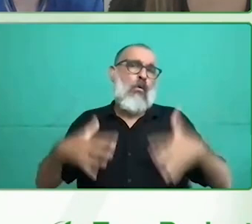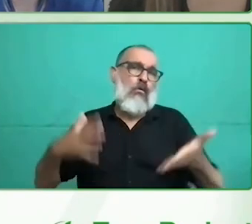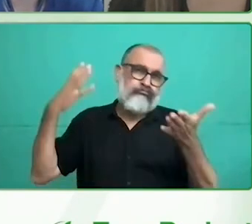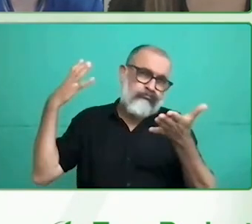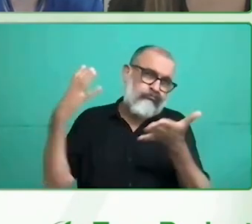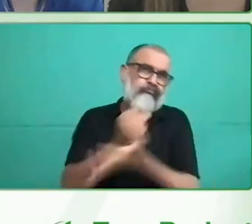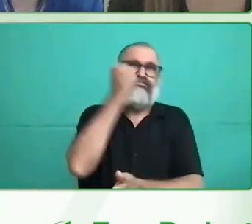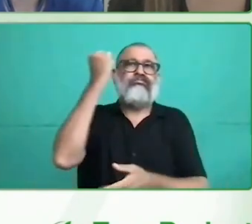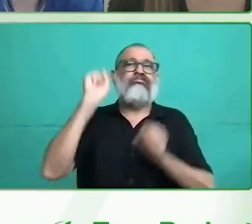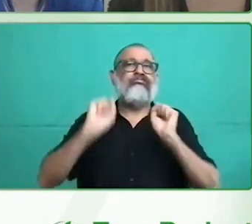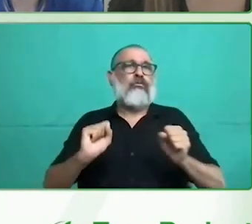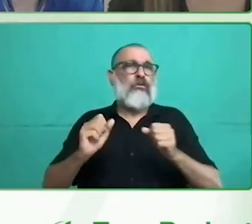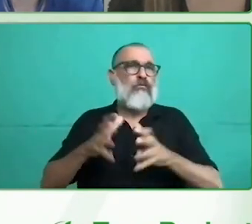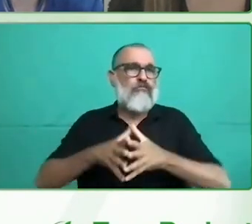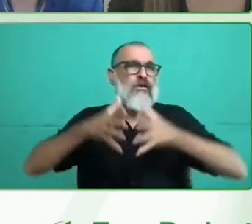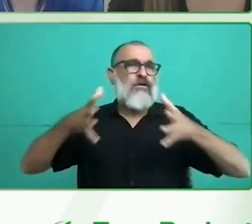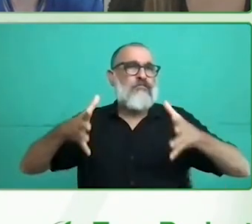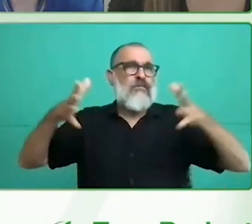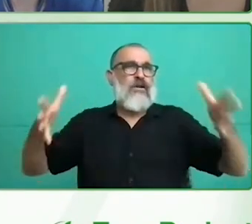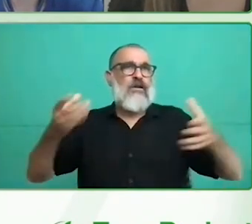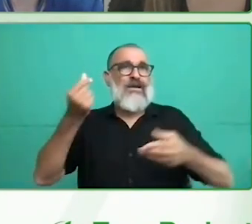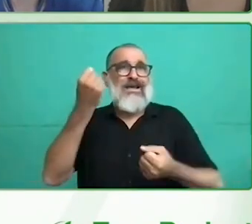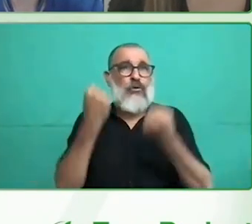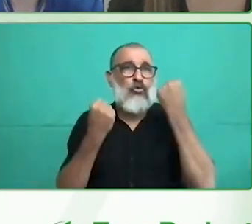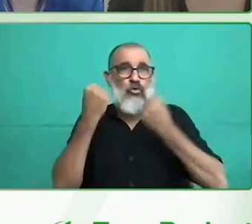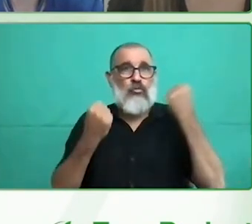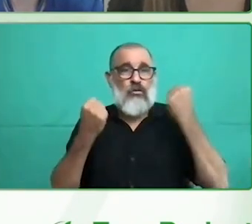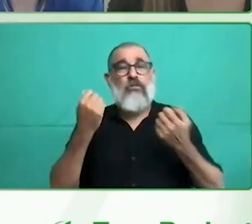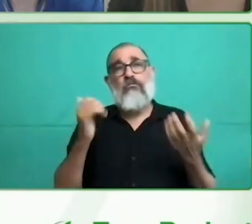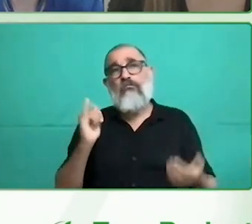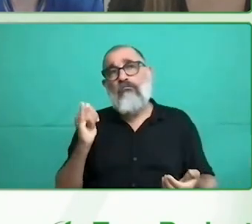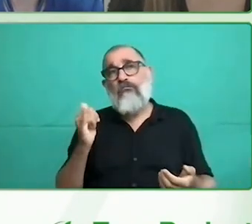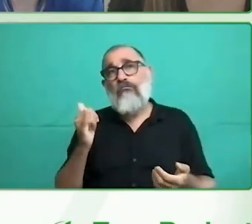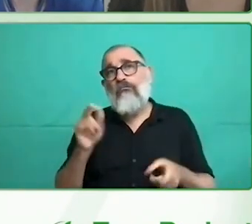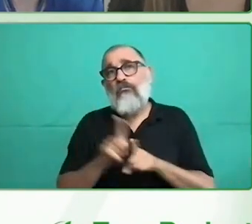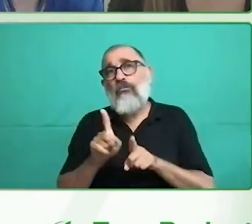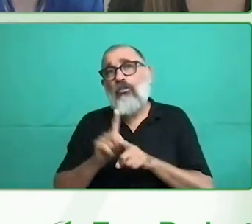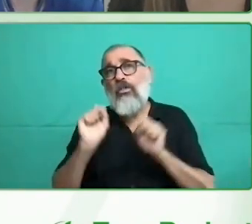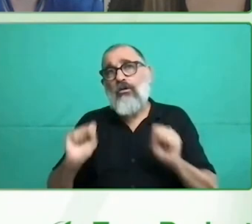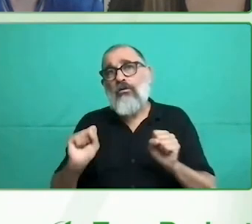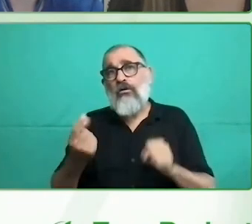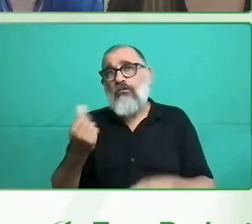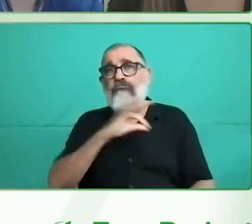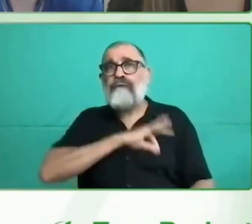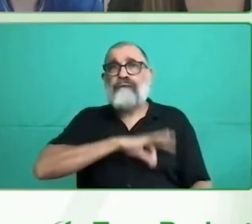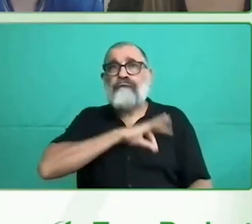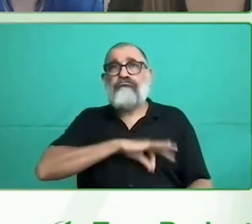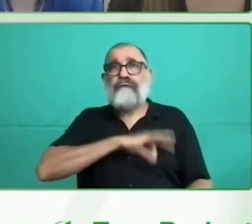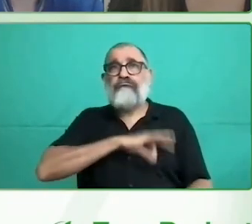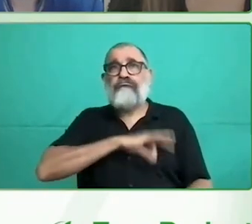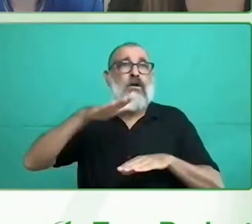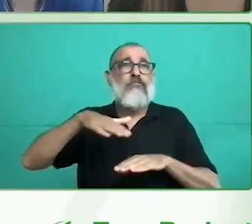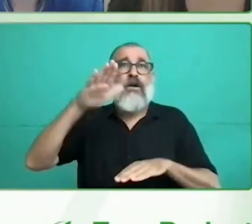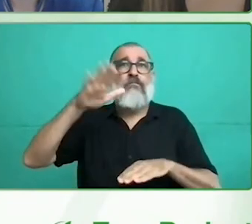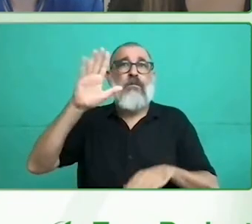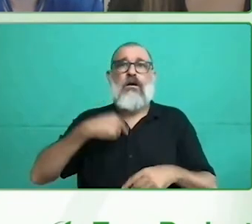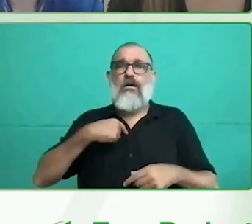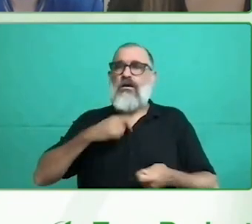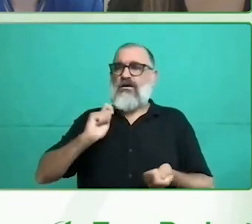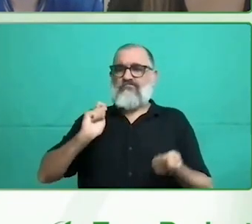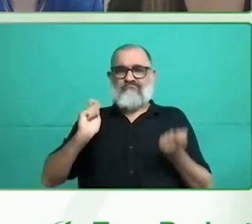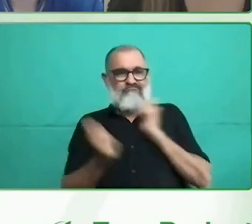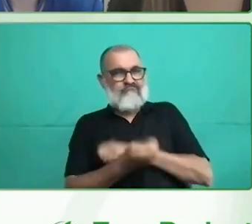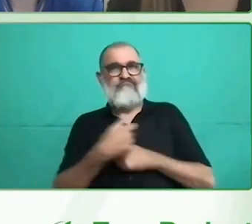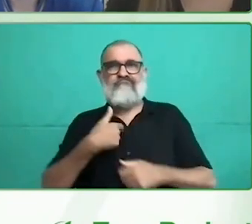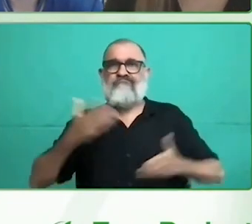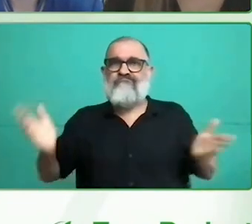discapacidad, que es uno de los fines, ¿cierto?, que tienen las personas con discapacidad, poder generar, desarrollar